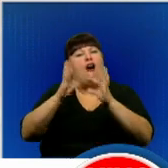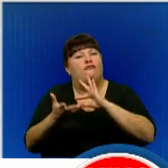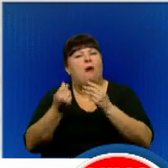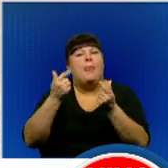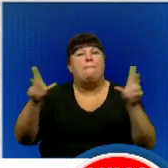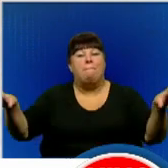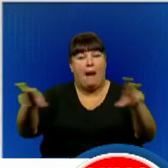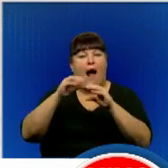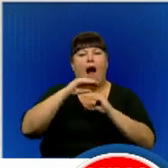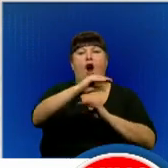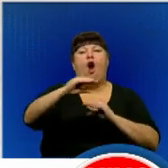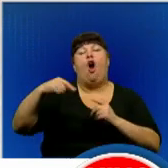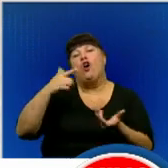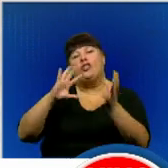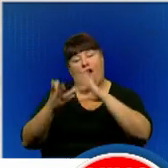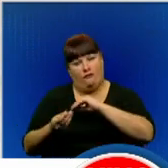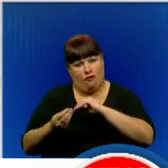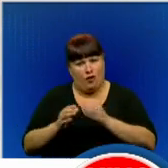distribución de la riqueza